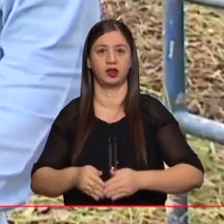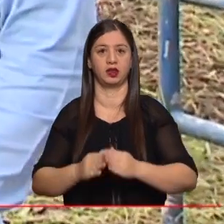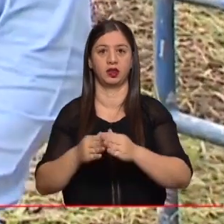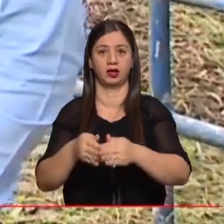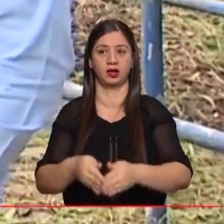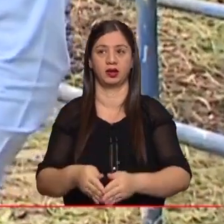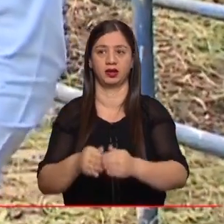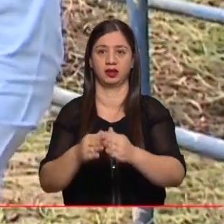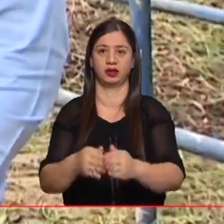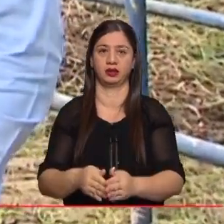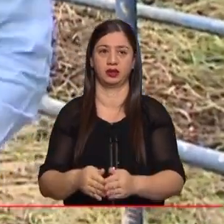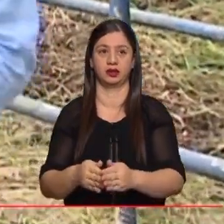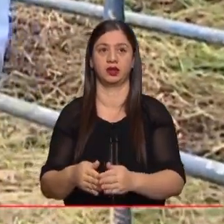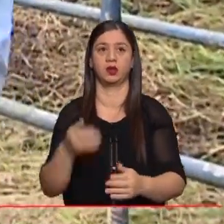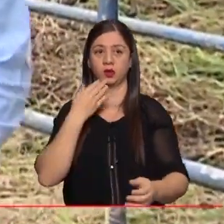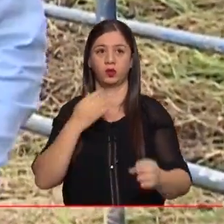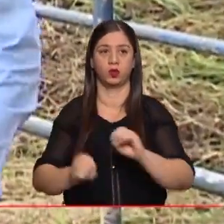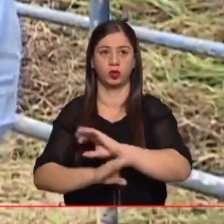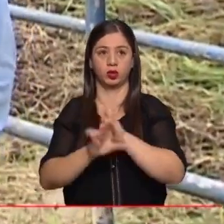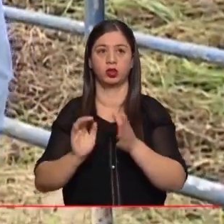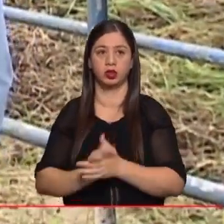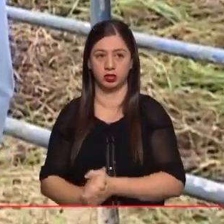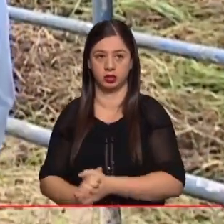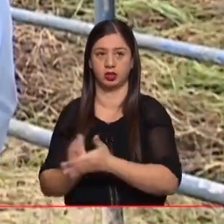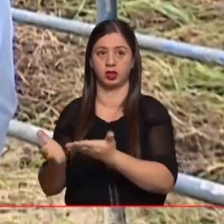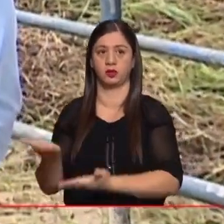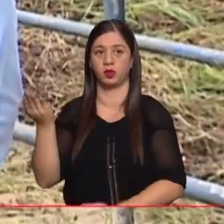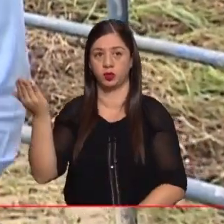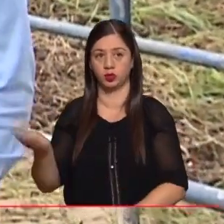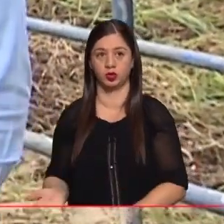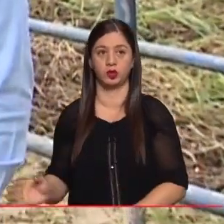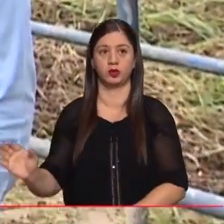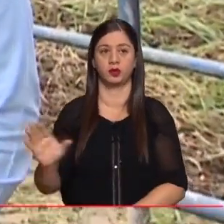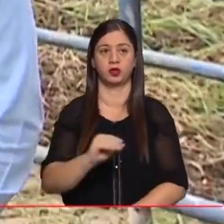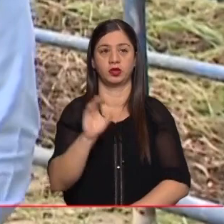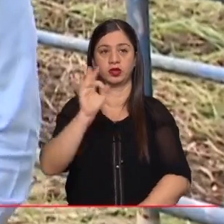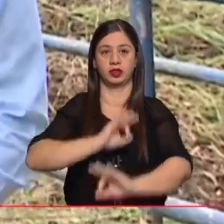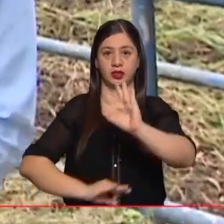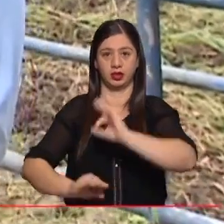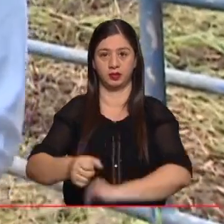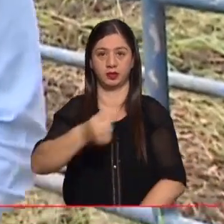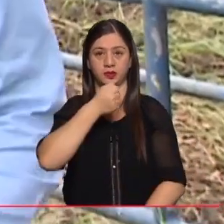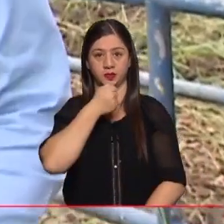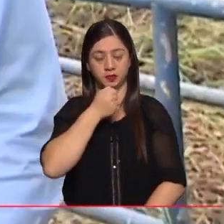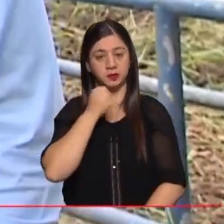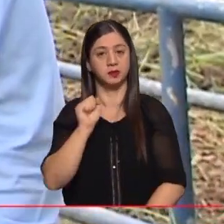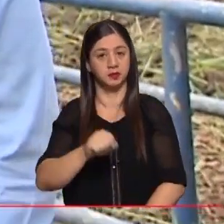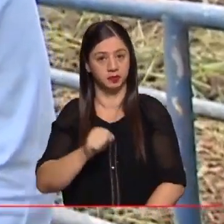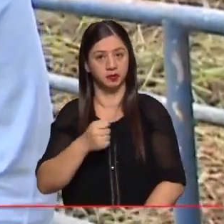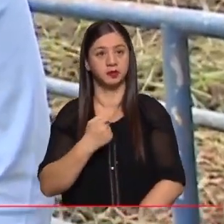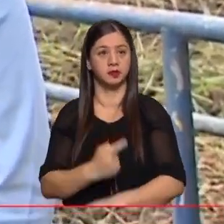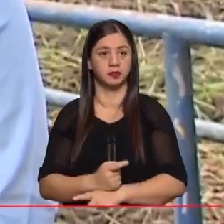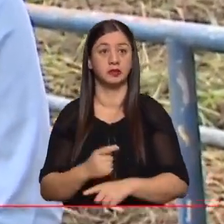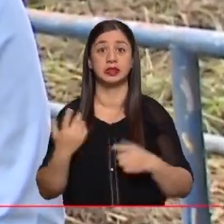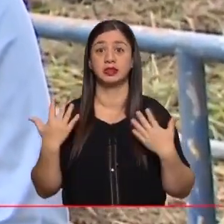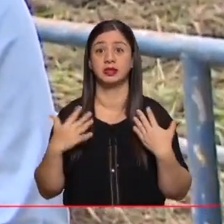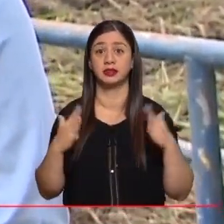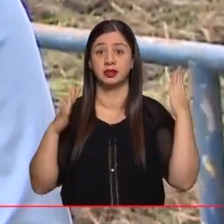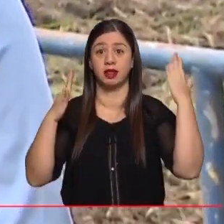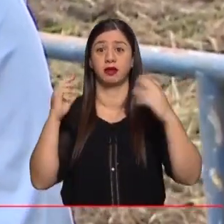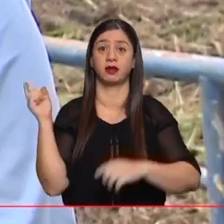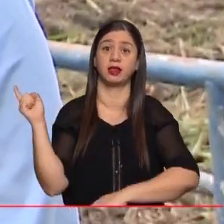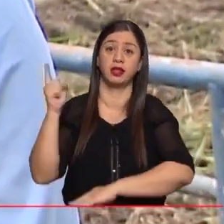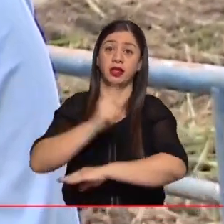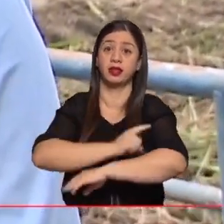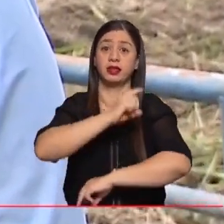navegar? Wilson, bienvenido. Carmen, buenos días, saludo para usted y para todos los televidentes de Telepacífico Noticias. Así es, aprovechando esta celebración mundial como es la